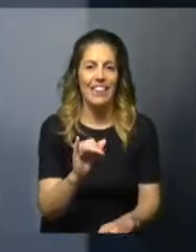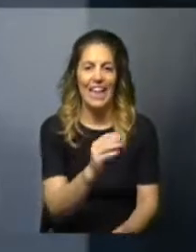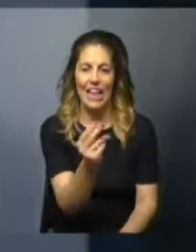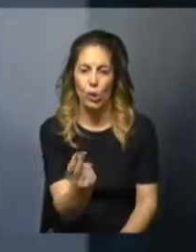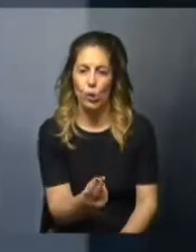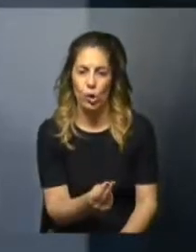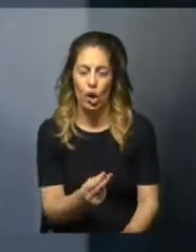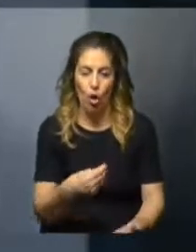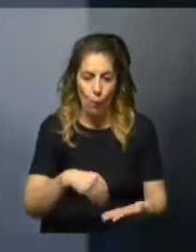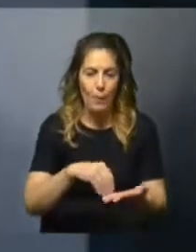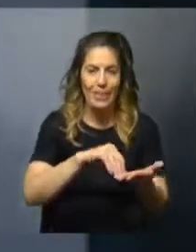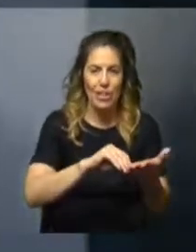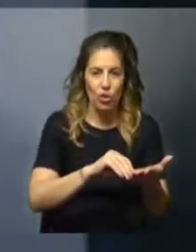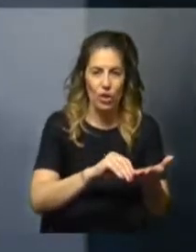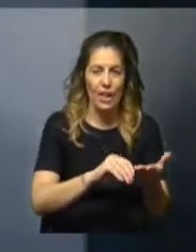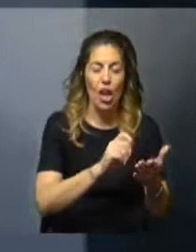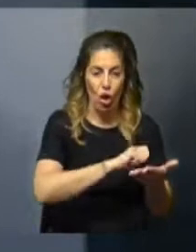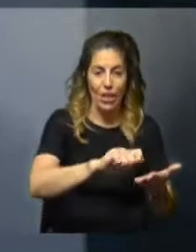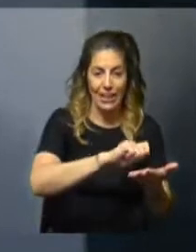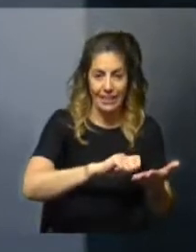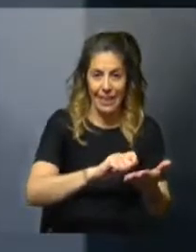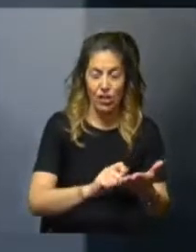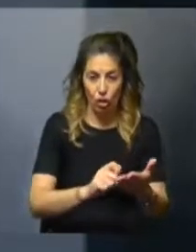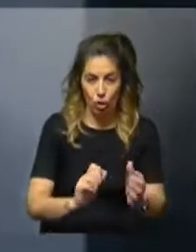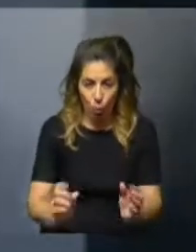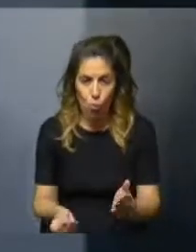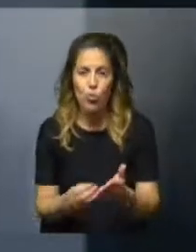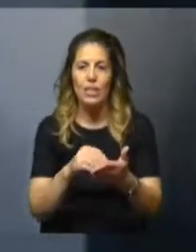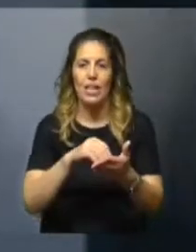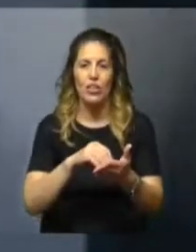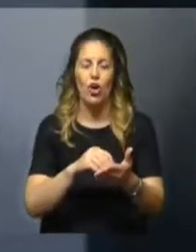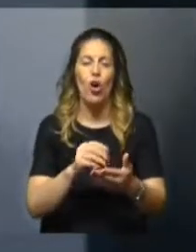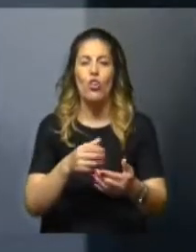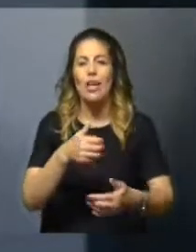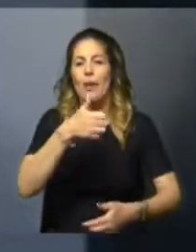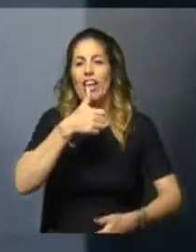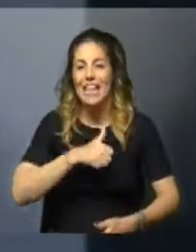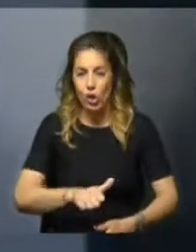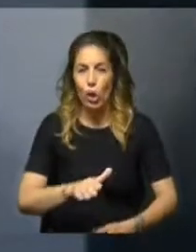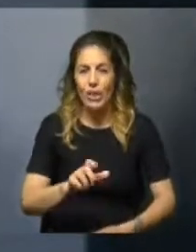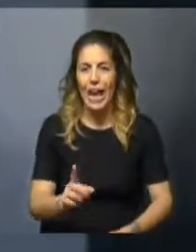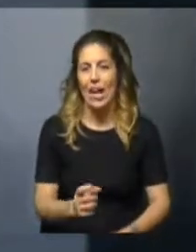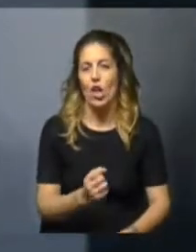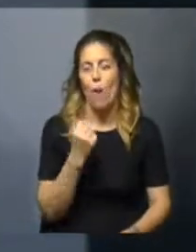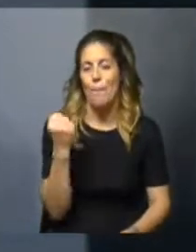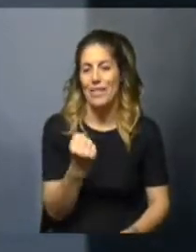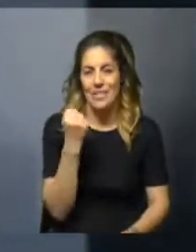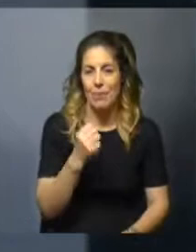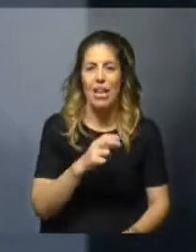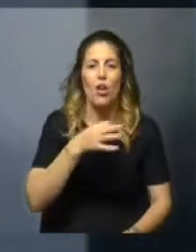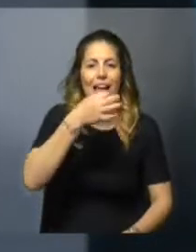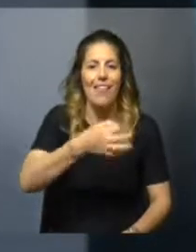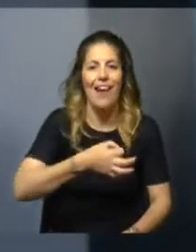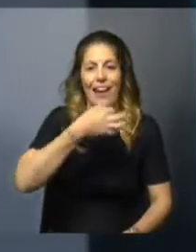complementándose con la presencia de textos en la presencia de texto entonces este la historia creo que es lo que la historia o la narrativa es lo que